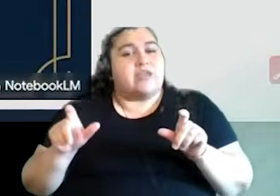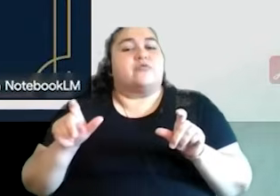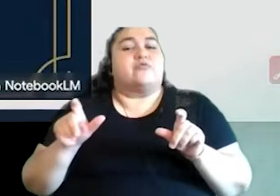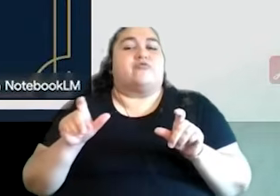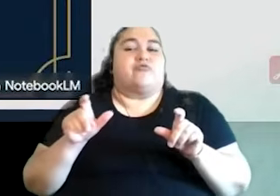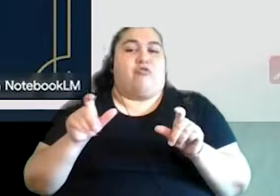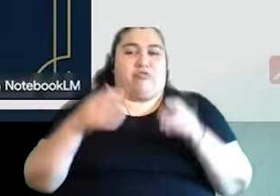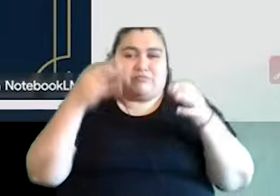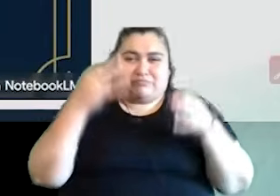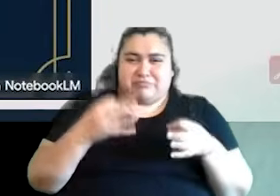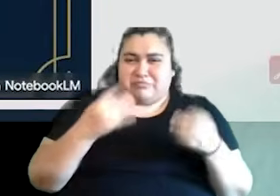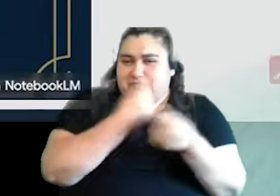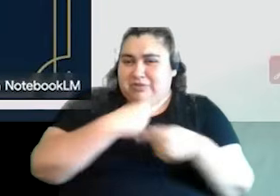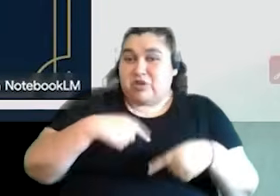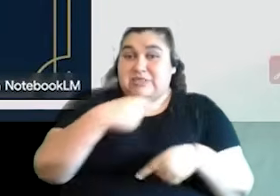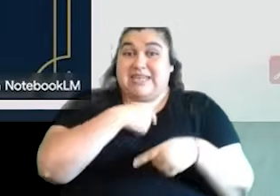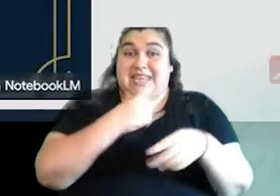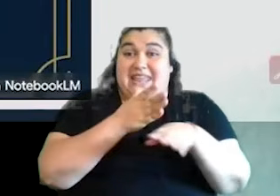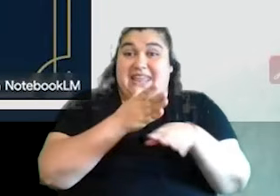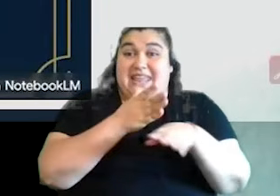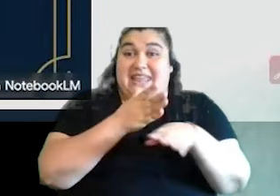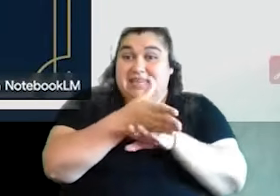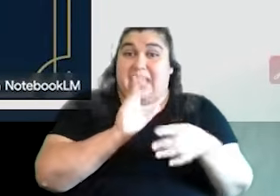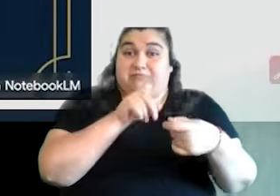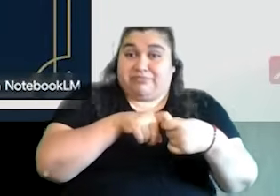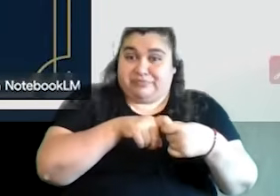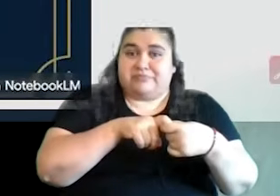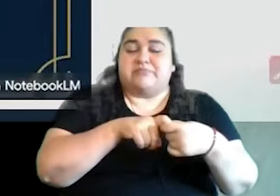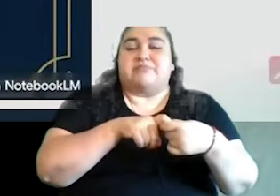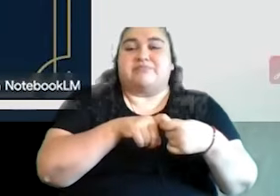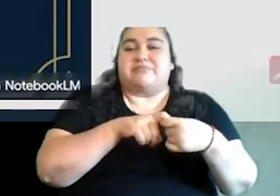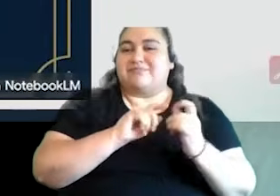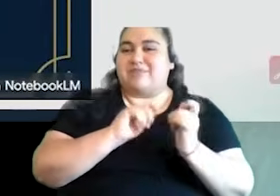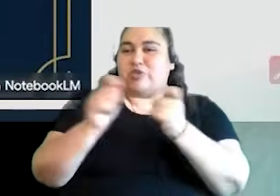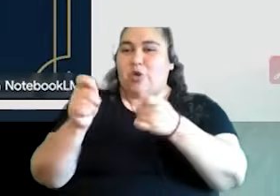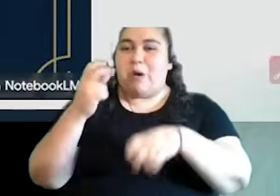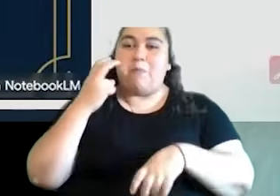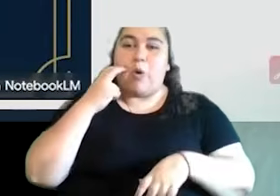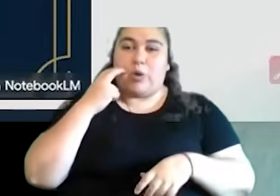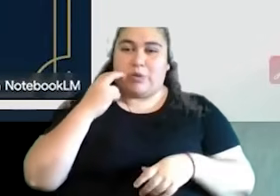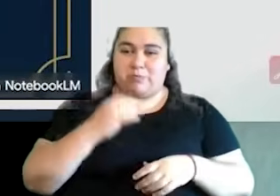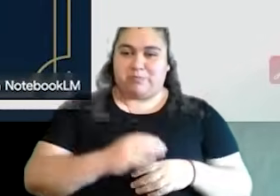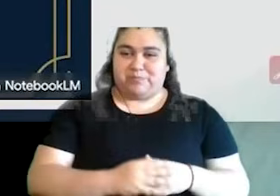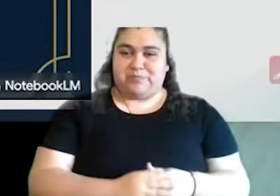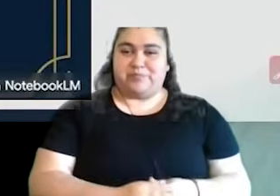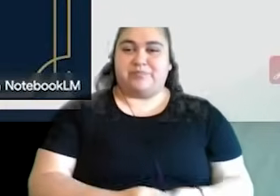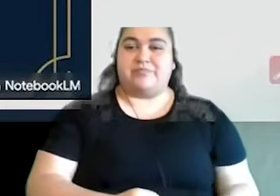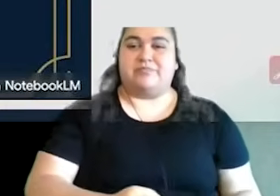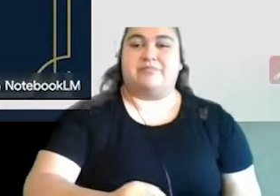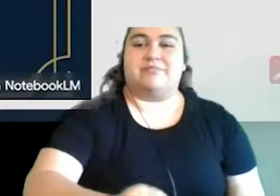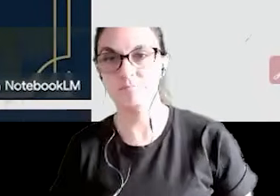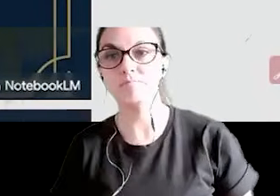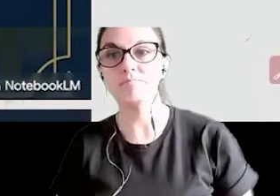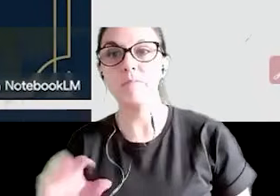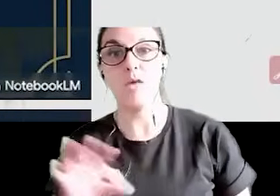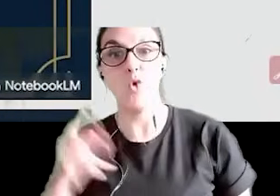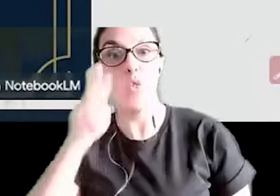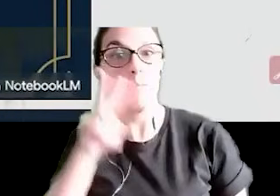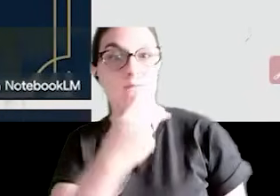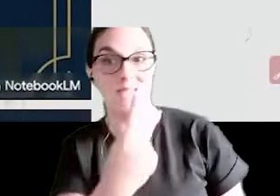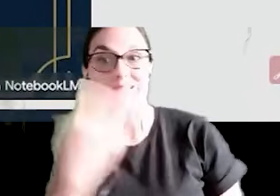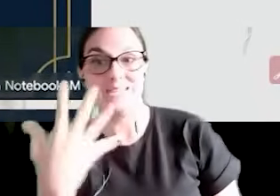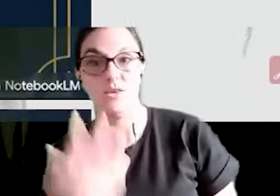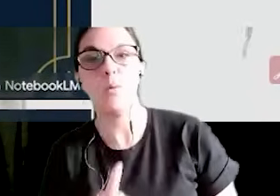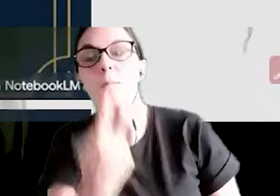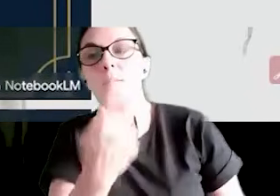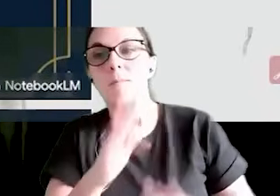ingresar al régimen, cuyo régimen, el primer periodo fiscal al cual pueden acceder es el 2025, y esto tiene un